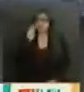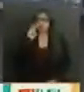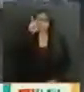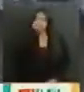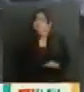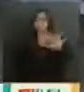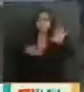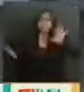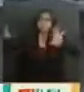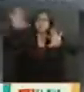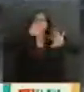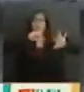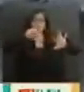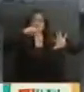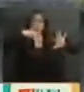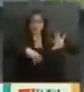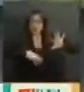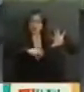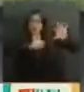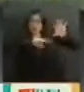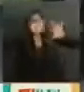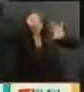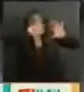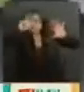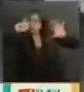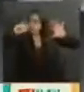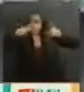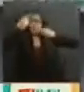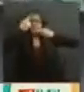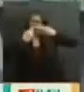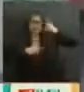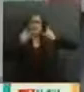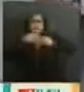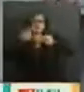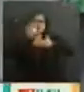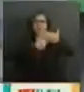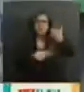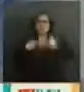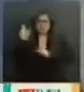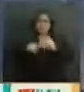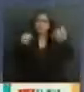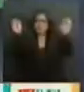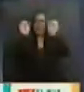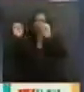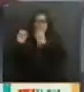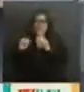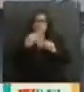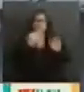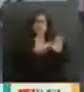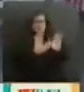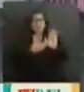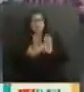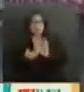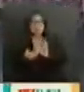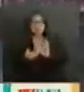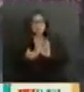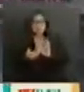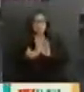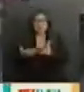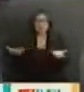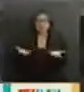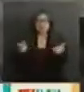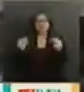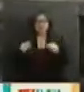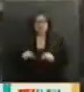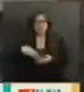GAM intervenida por todo tipo de artistas, personas opinando, manifestaciones. ¿Por qué estamos hoy día en